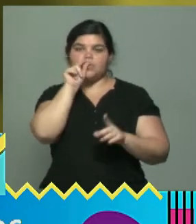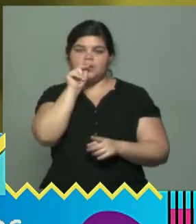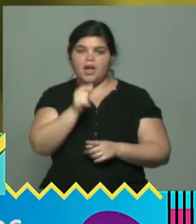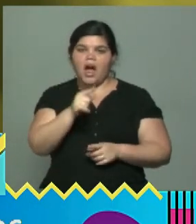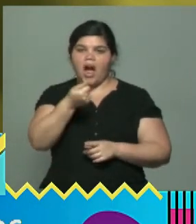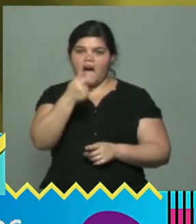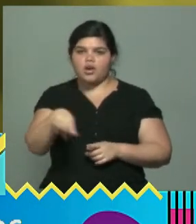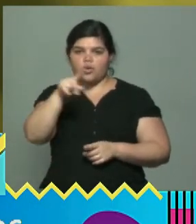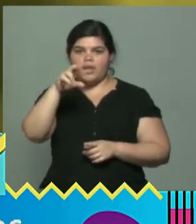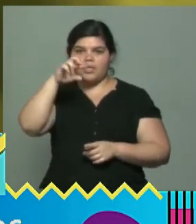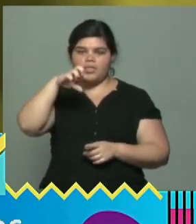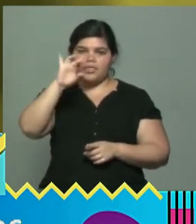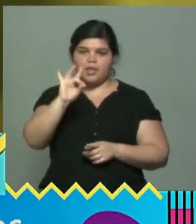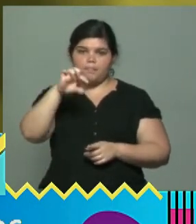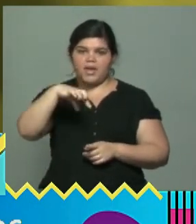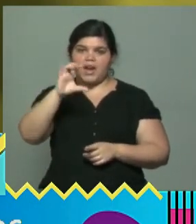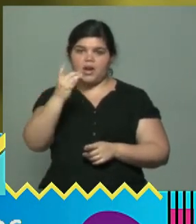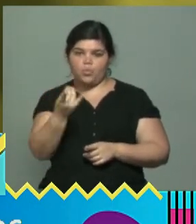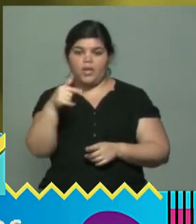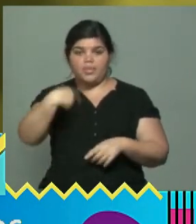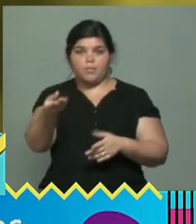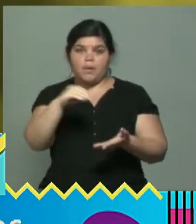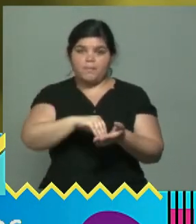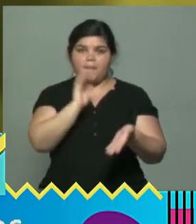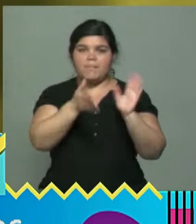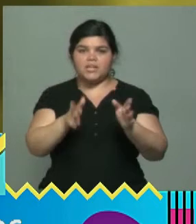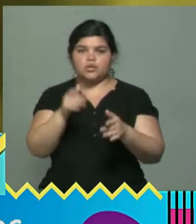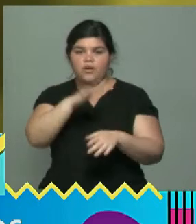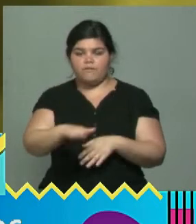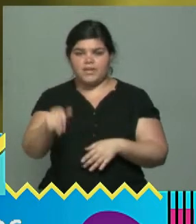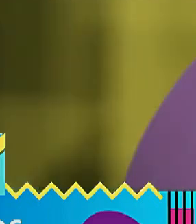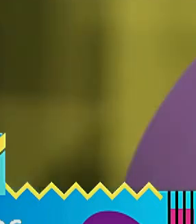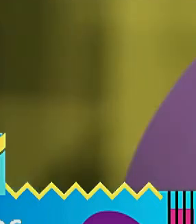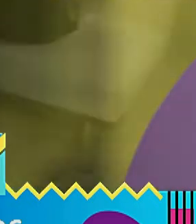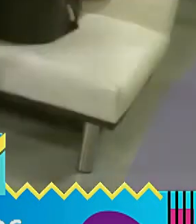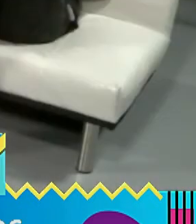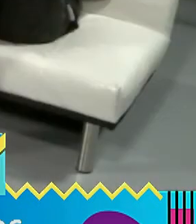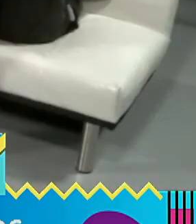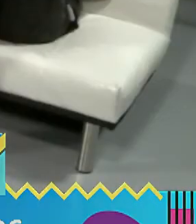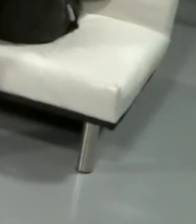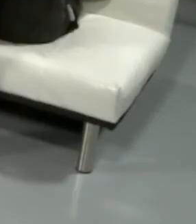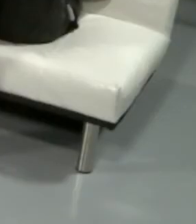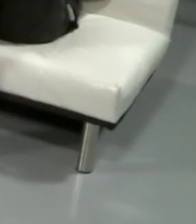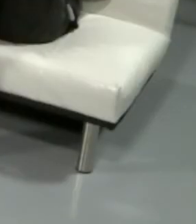como @dpsenalú. Enseguida seguimos hablando de maltrato infantil aquí en Distintos Parecidos.